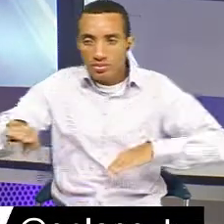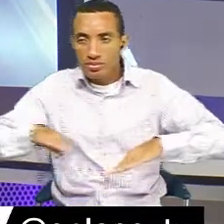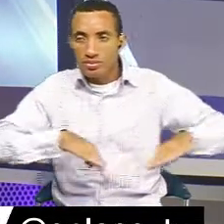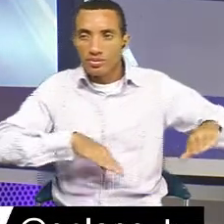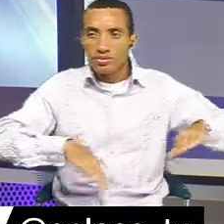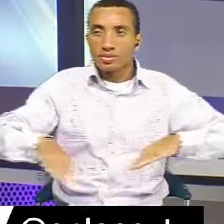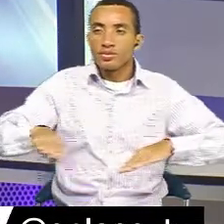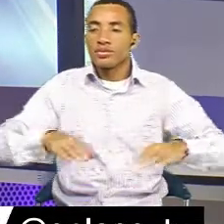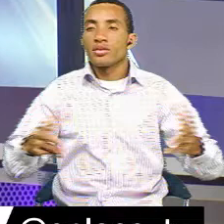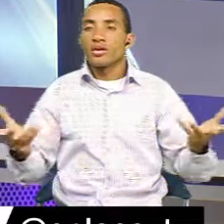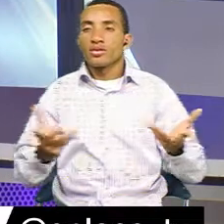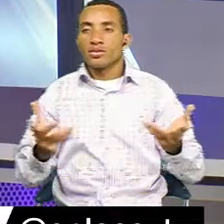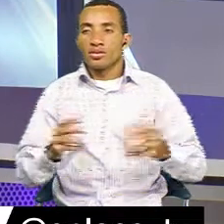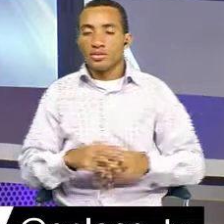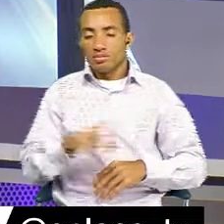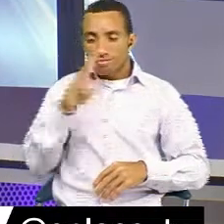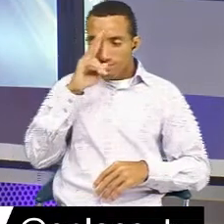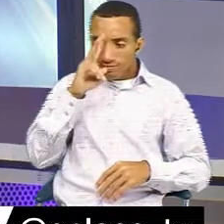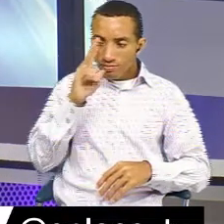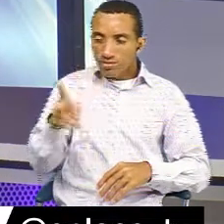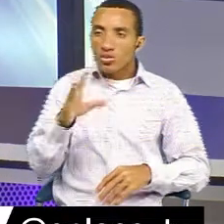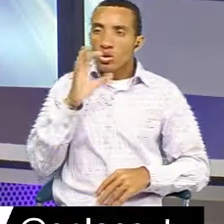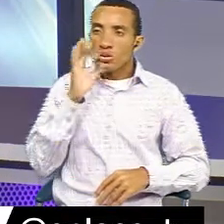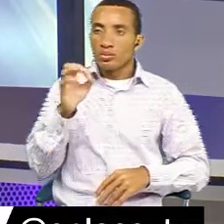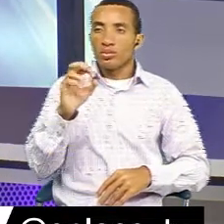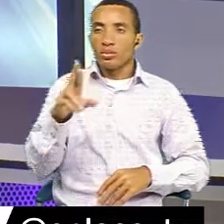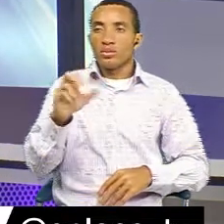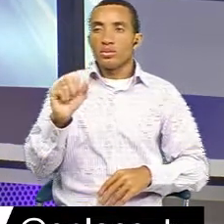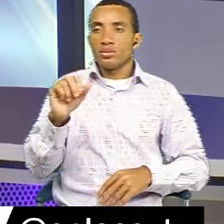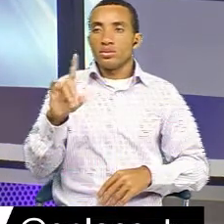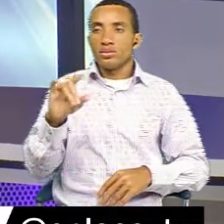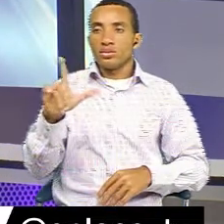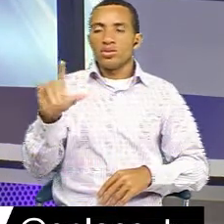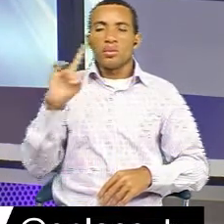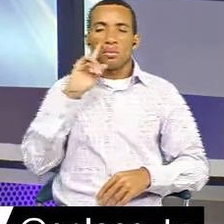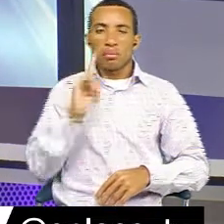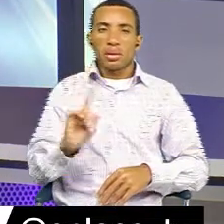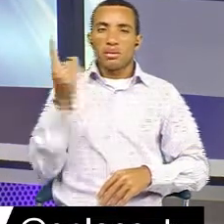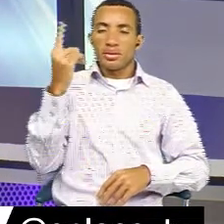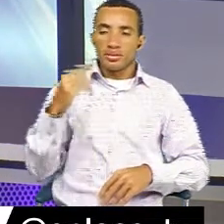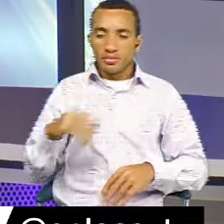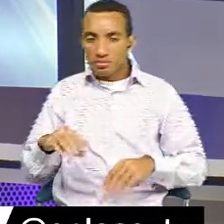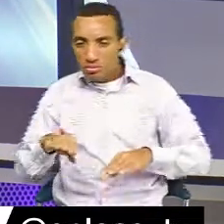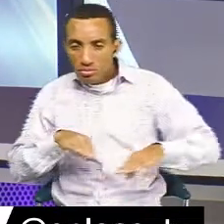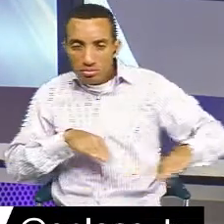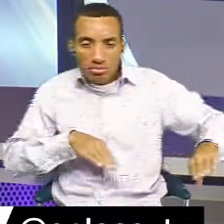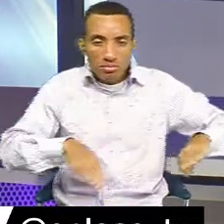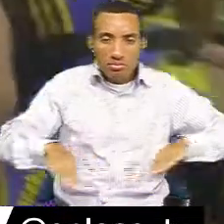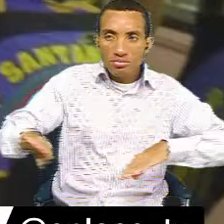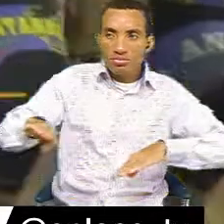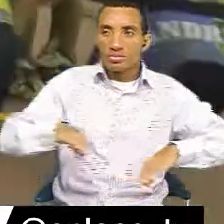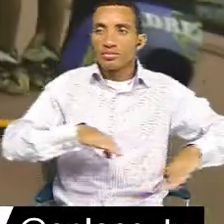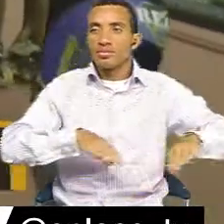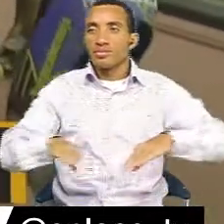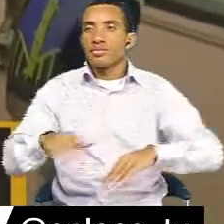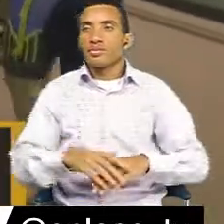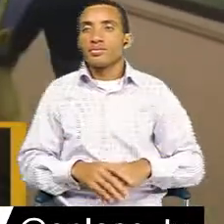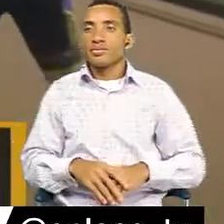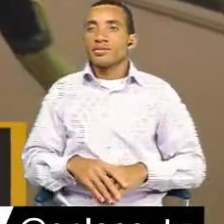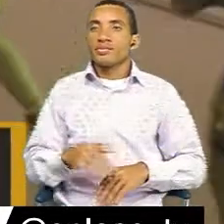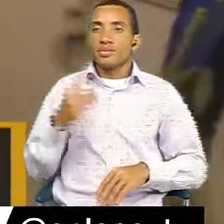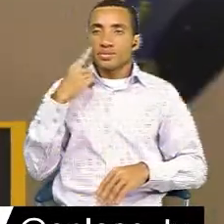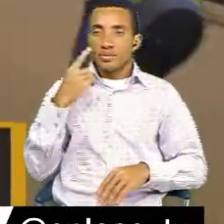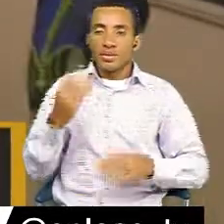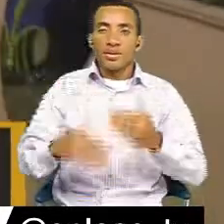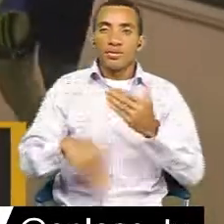realizará en honor a Raúl Meneses Monsalve por ser uno de los pioneros de este deporte en la ciudad. En este escenario comenzará